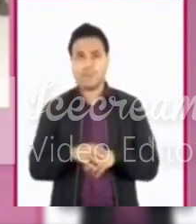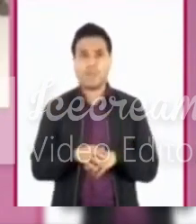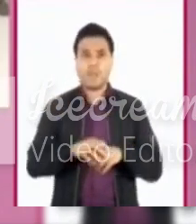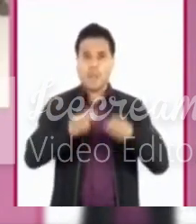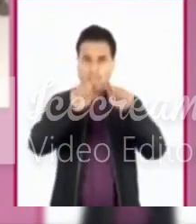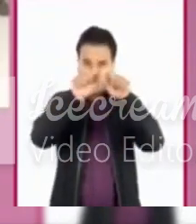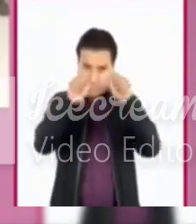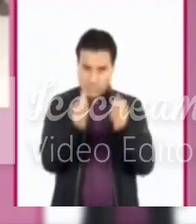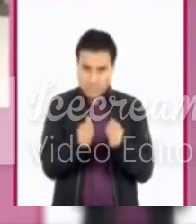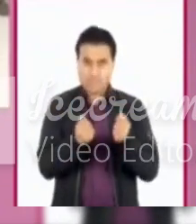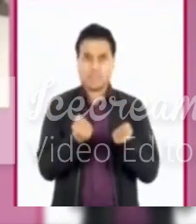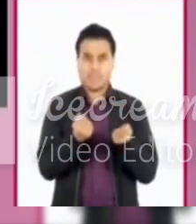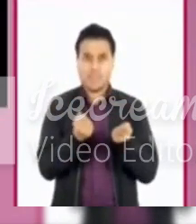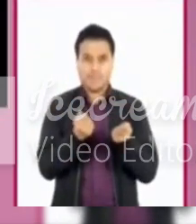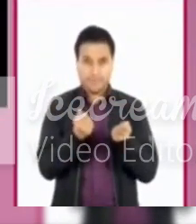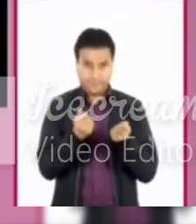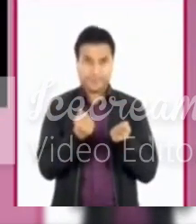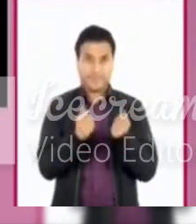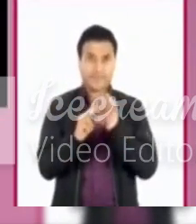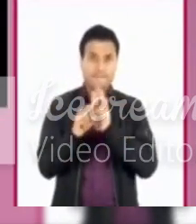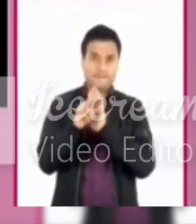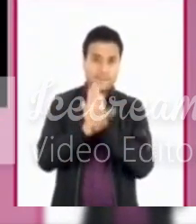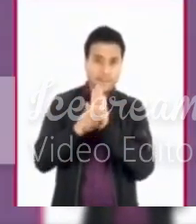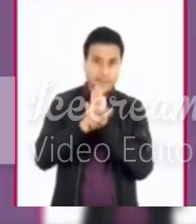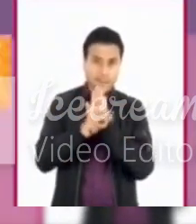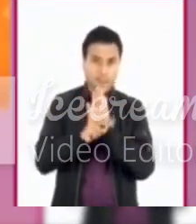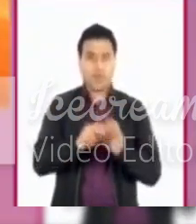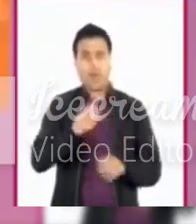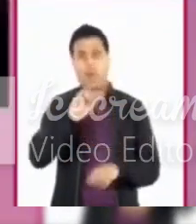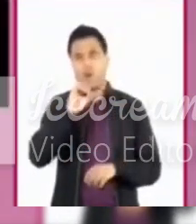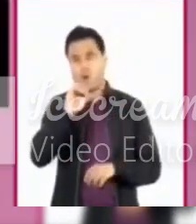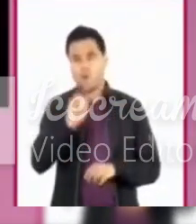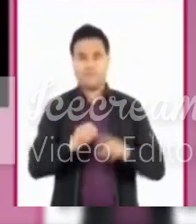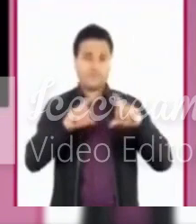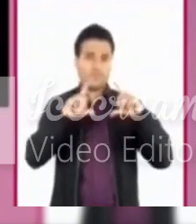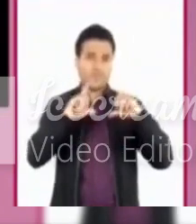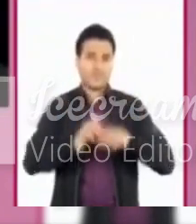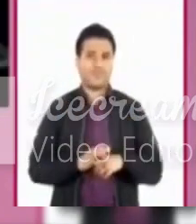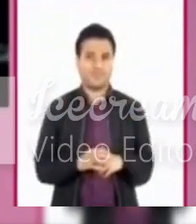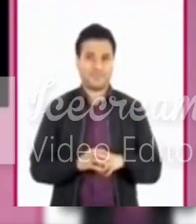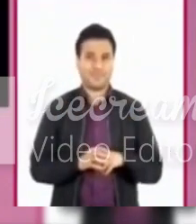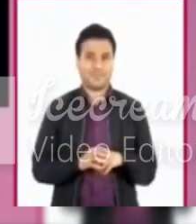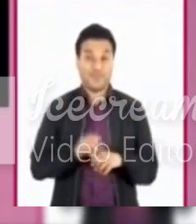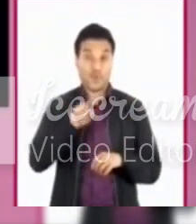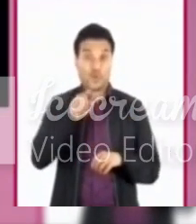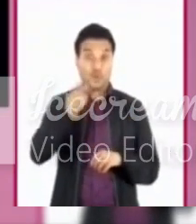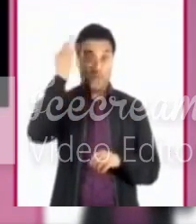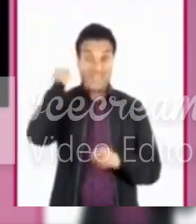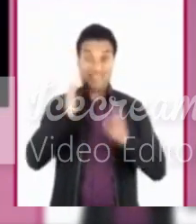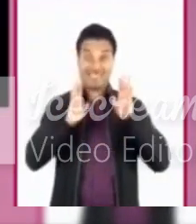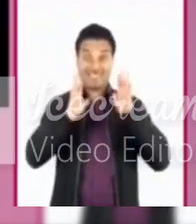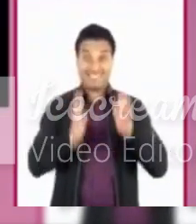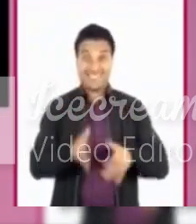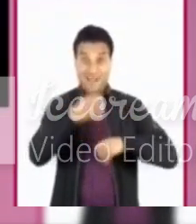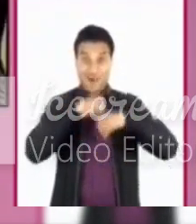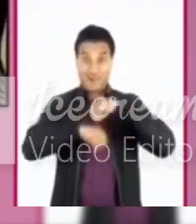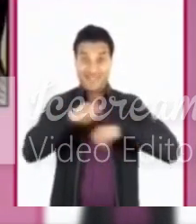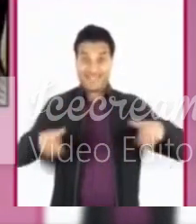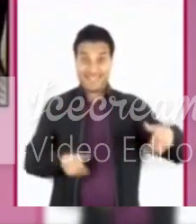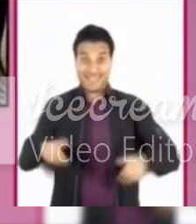escultura, incluso el video o la fotografía. ¿Alguna vez has presenciado un espectáculo